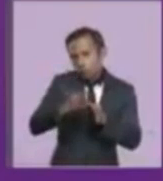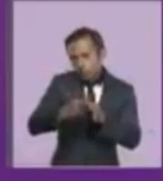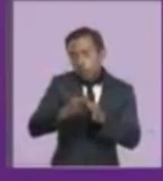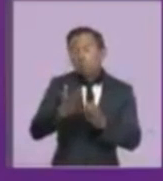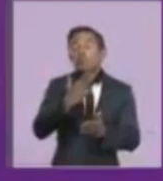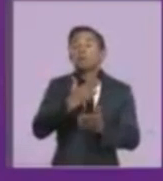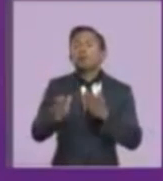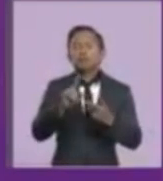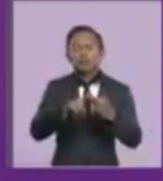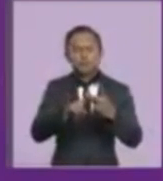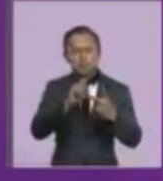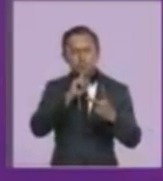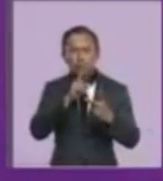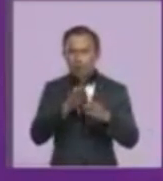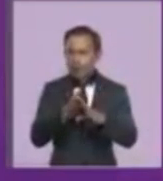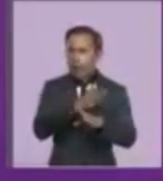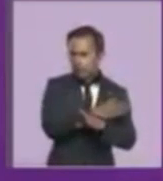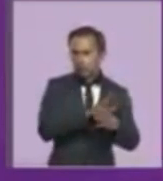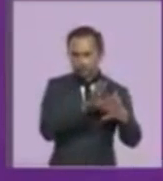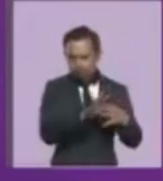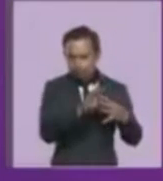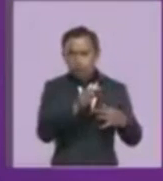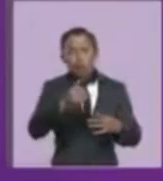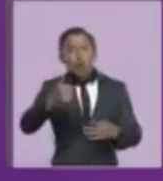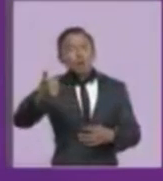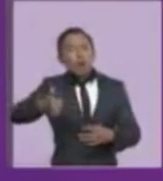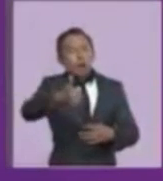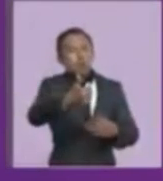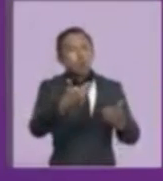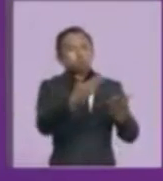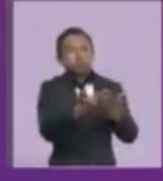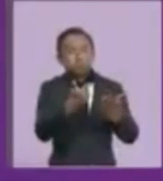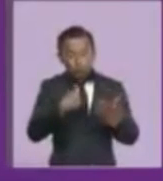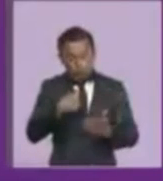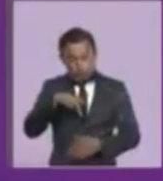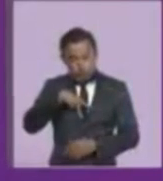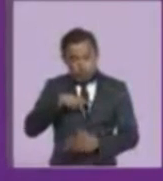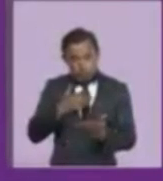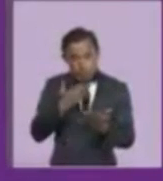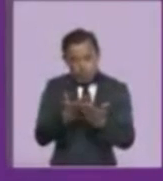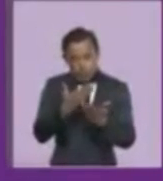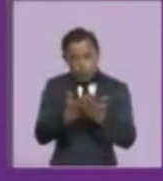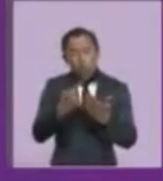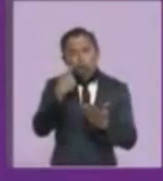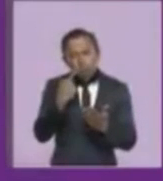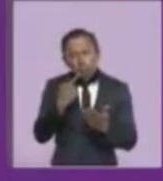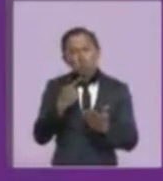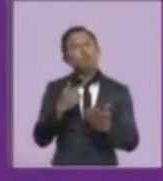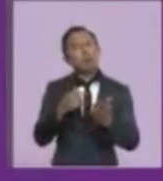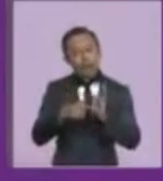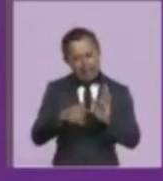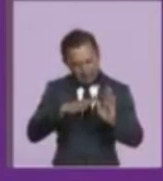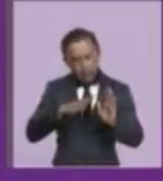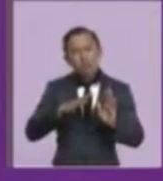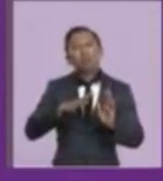se ha venido señalando antes, cada una de las propuestas que estamos haciendo tiene soporte. soporte financiero y viabilidad. Y lo que